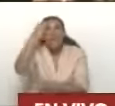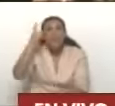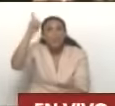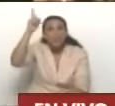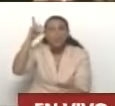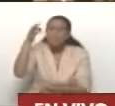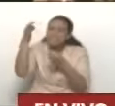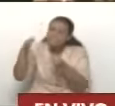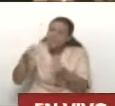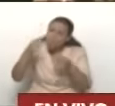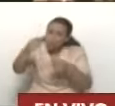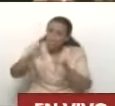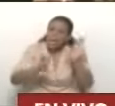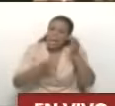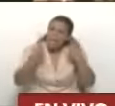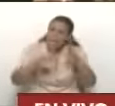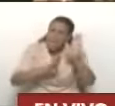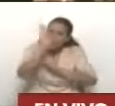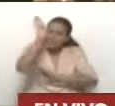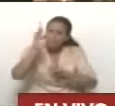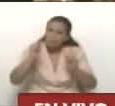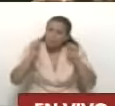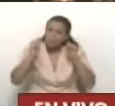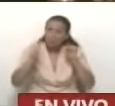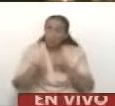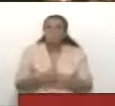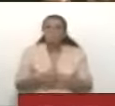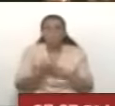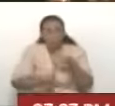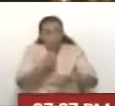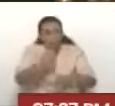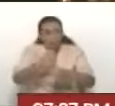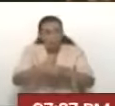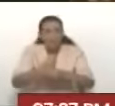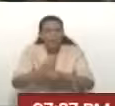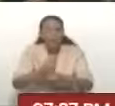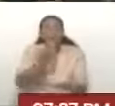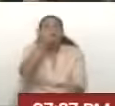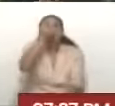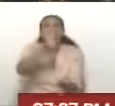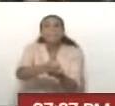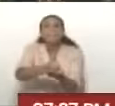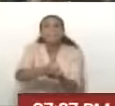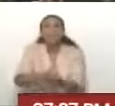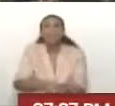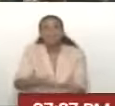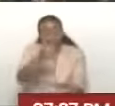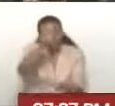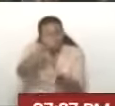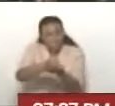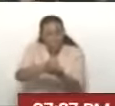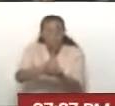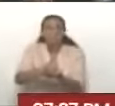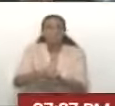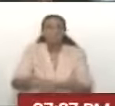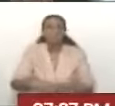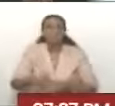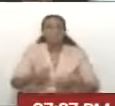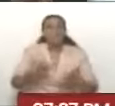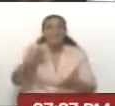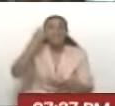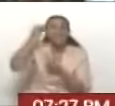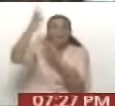porque siempre tenga éxito en todo lo que emprenda. Dios Amén. Me lo bendiga. Amén. Amén. Entregados a